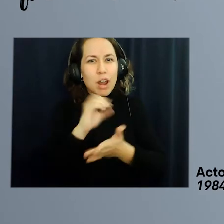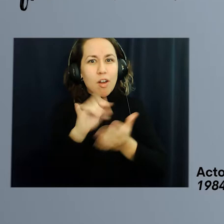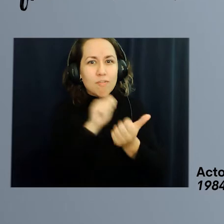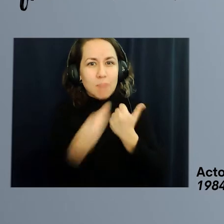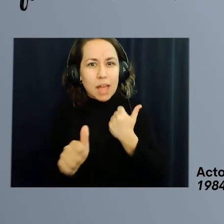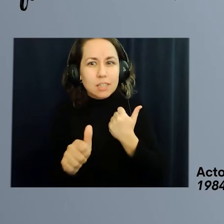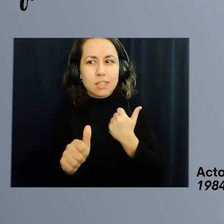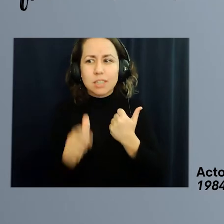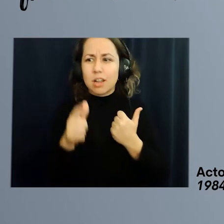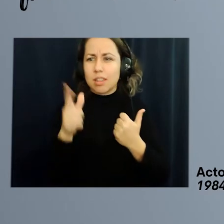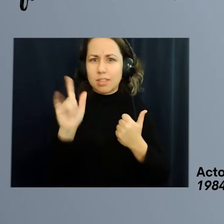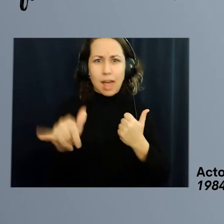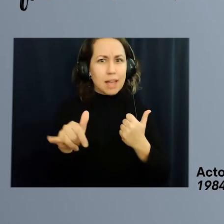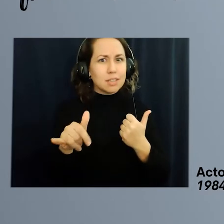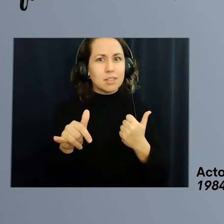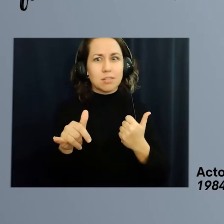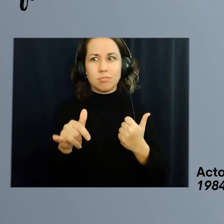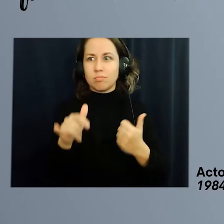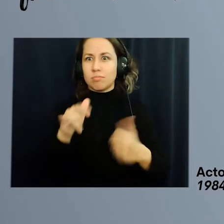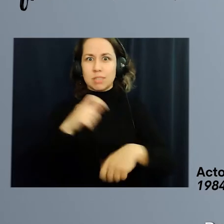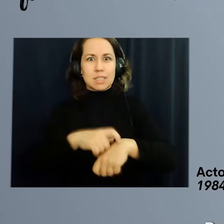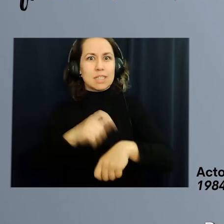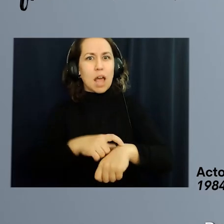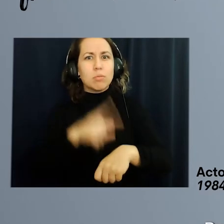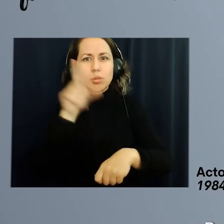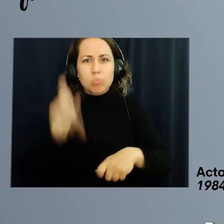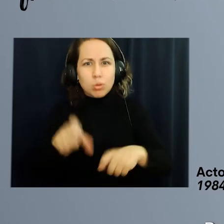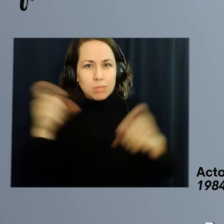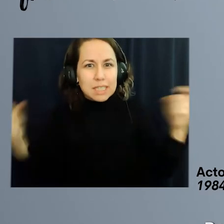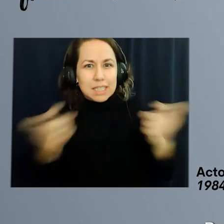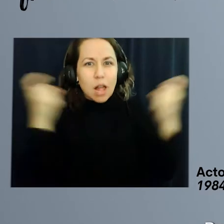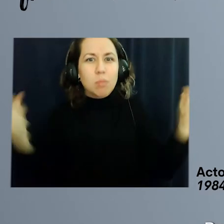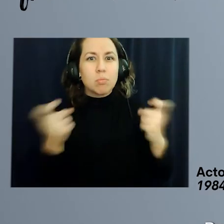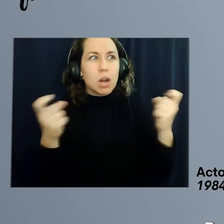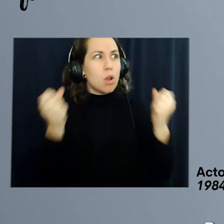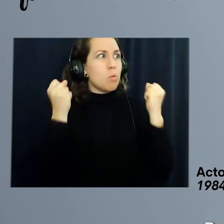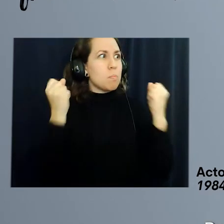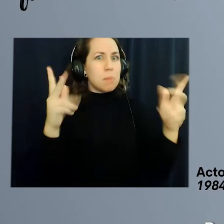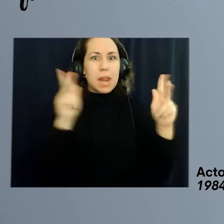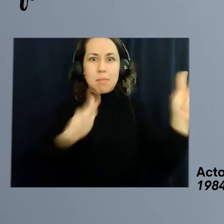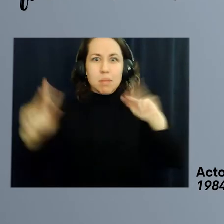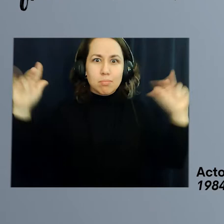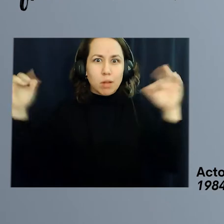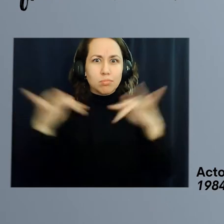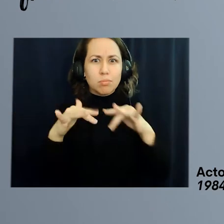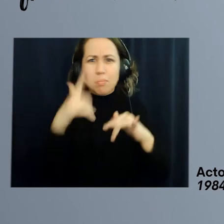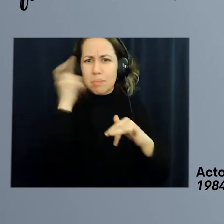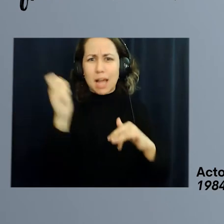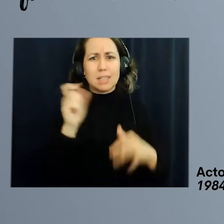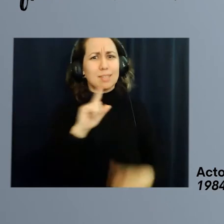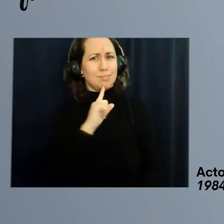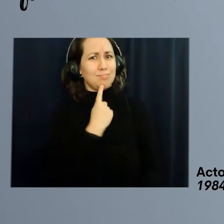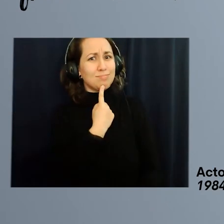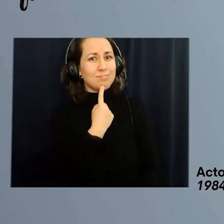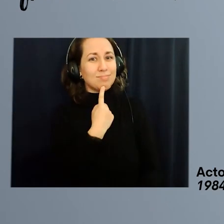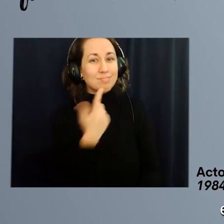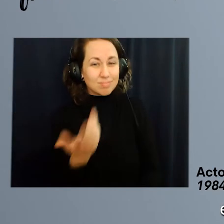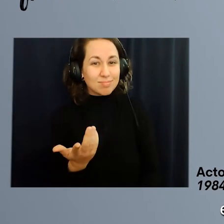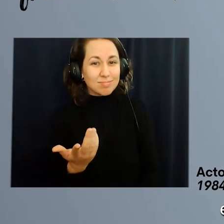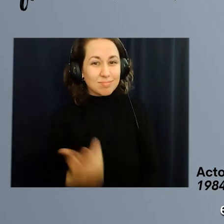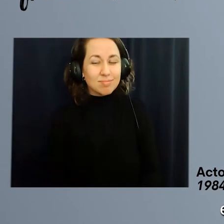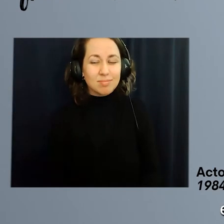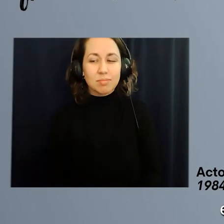decirles en esta clase de graduación 2021. Si pueden usar las ganas y el enfoque láser,